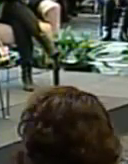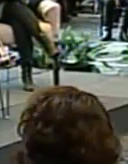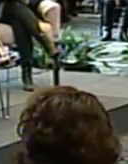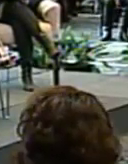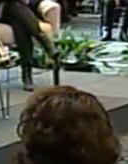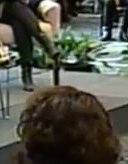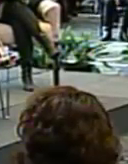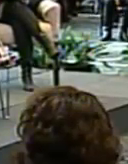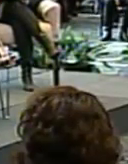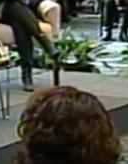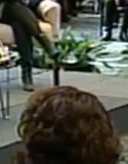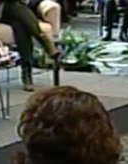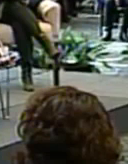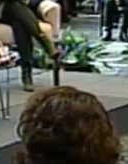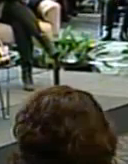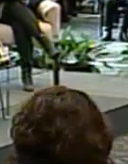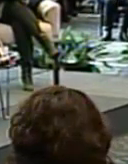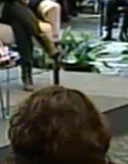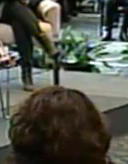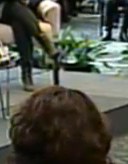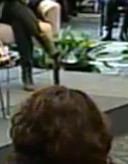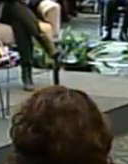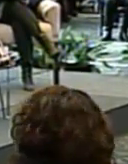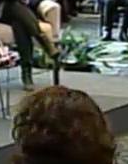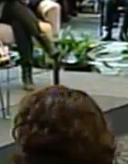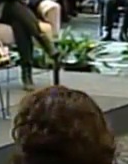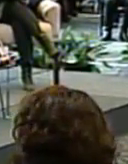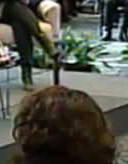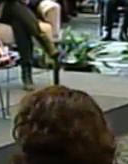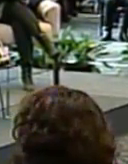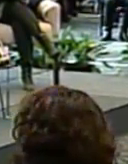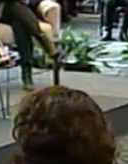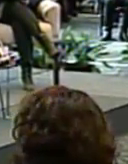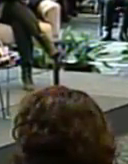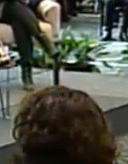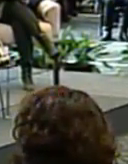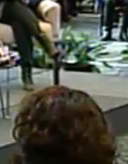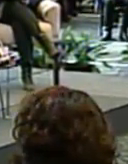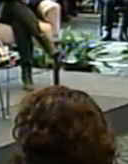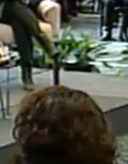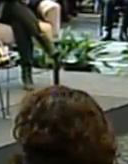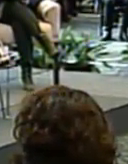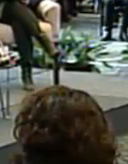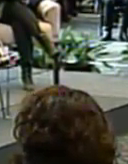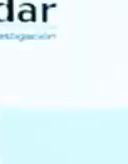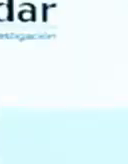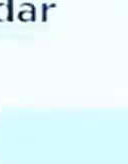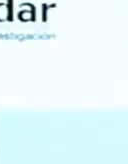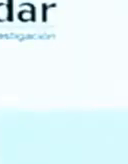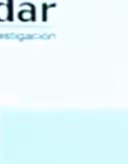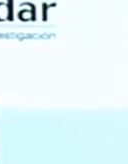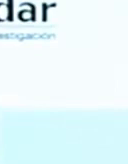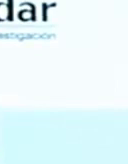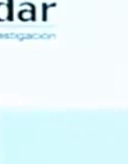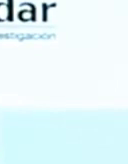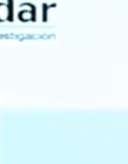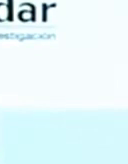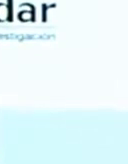Personales, tanto en el marco del Sistema Nacional como de los Sistemas Nacionales de Transparencia y de